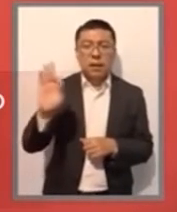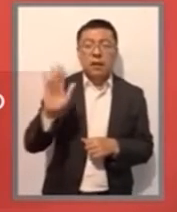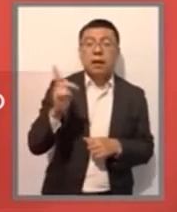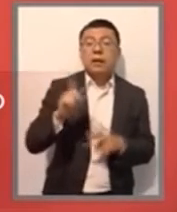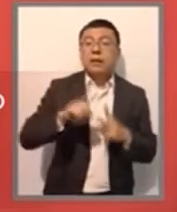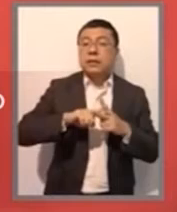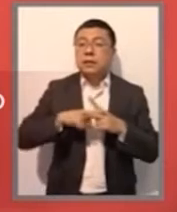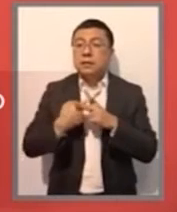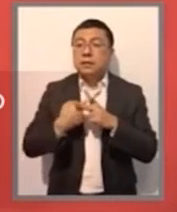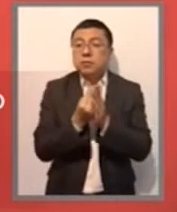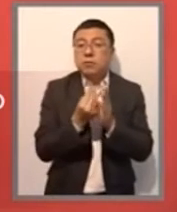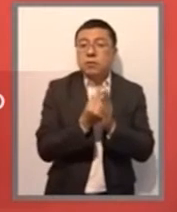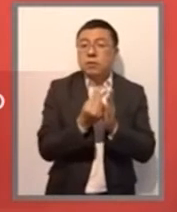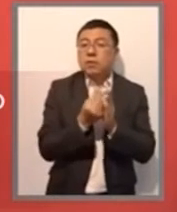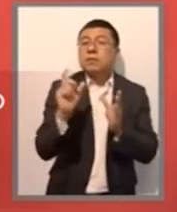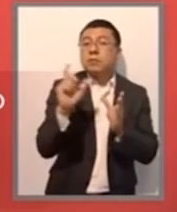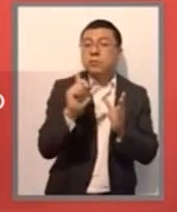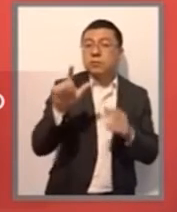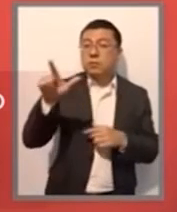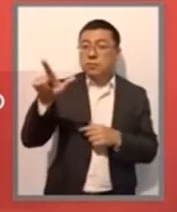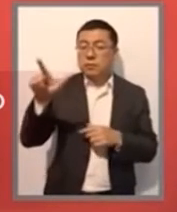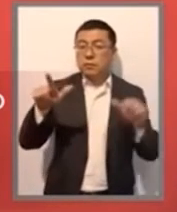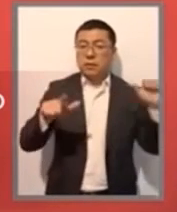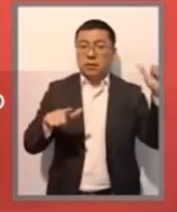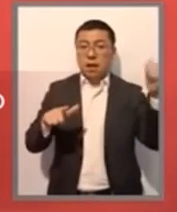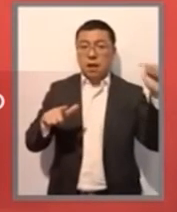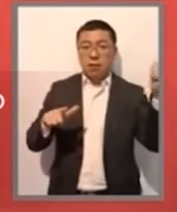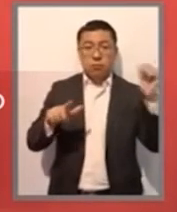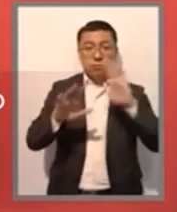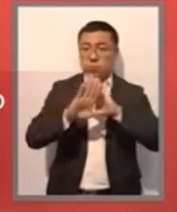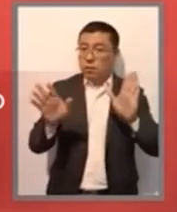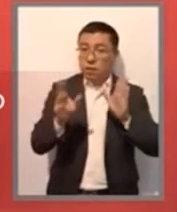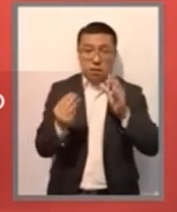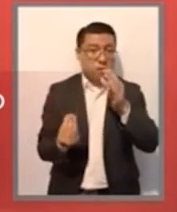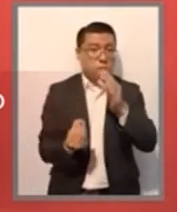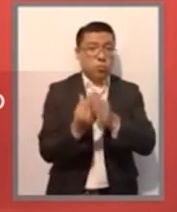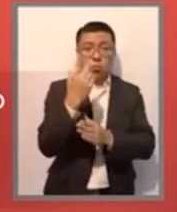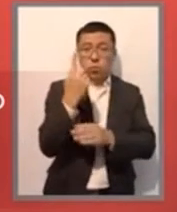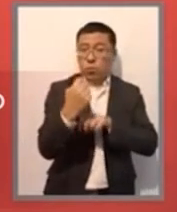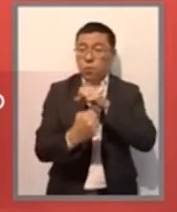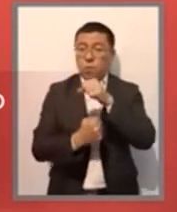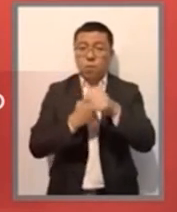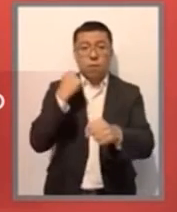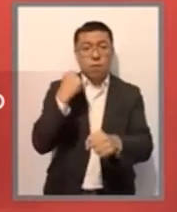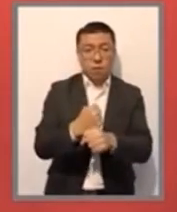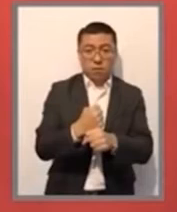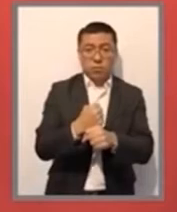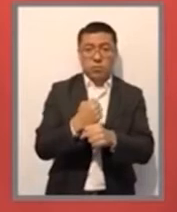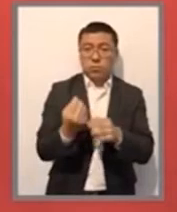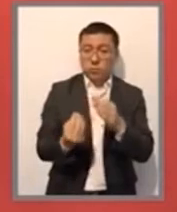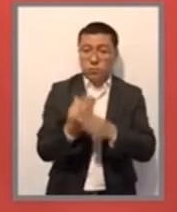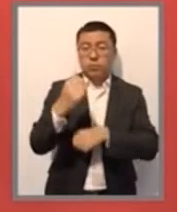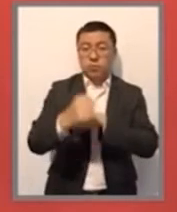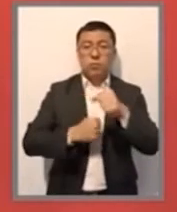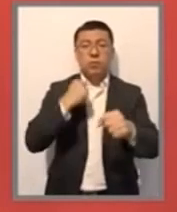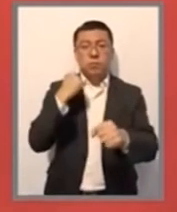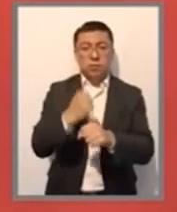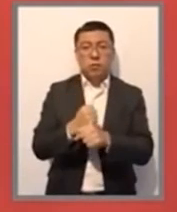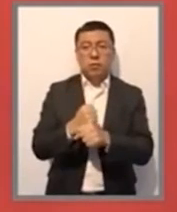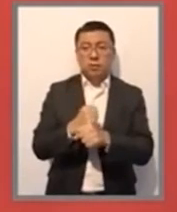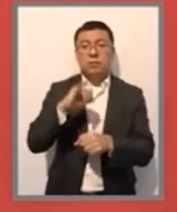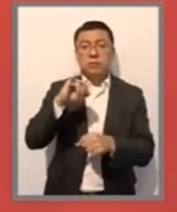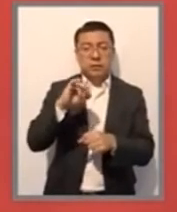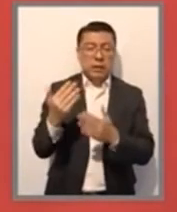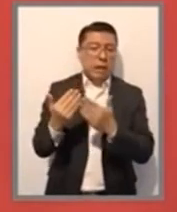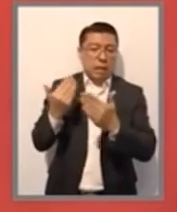el 17 de agosto y será ya el nuevo ciclo escolar, es decir, en las fechas que dimos hace un momento se prevé ya la clausura de este,